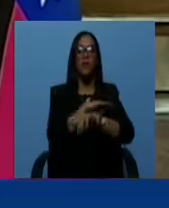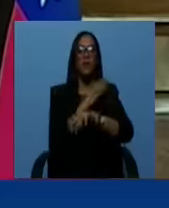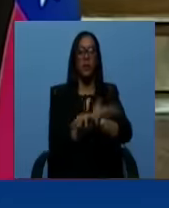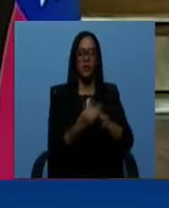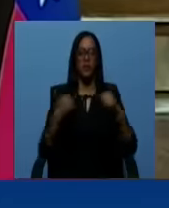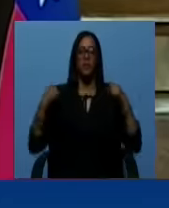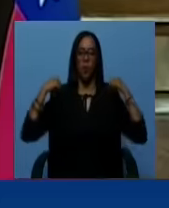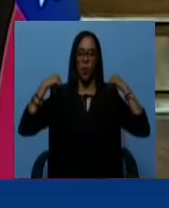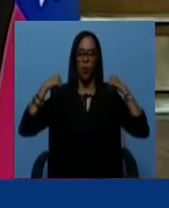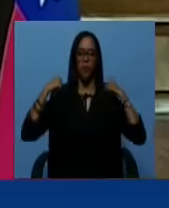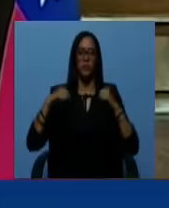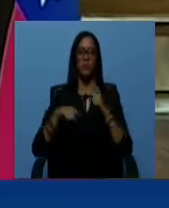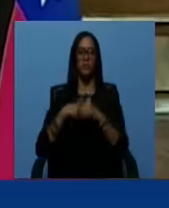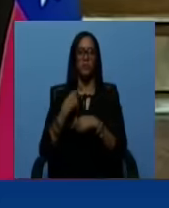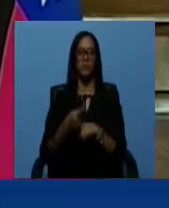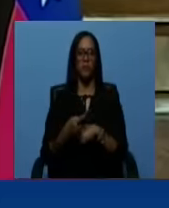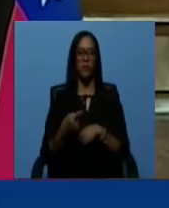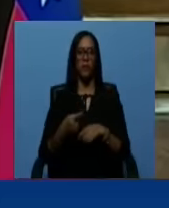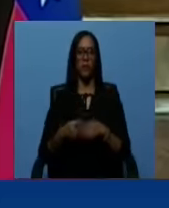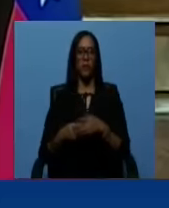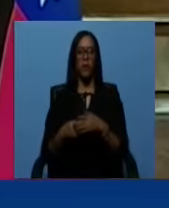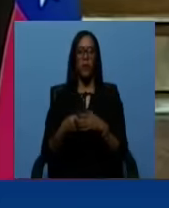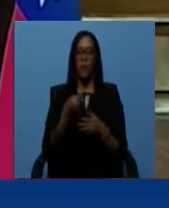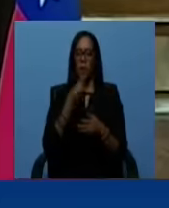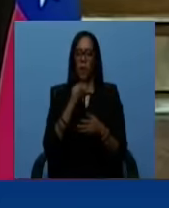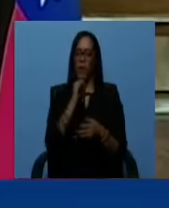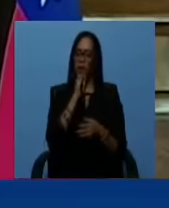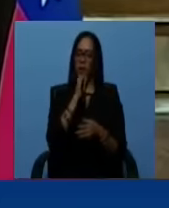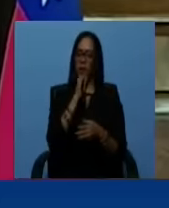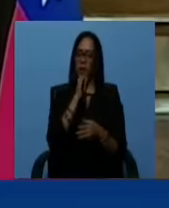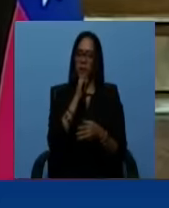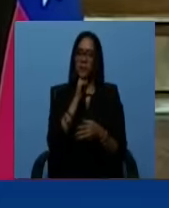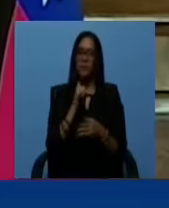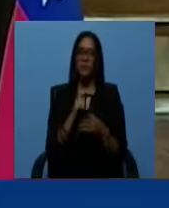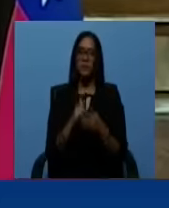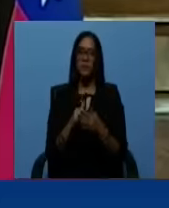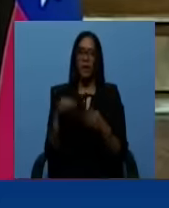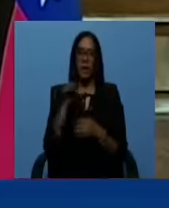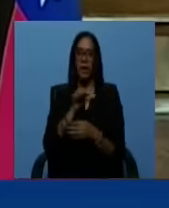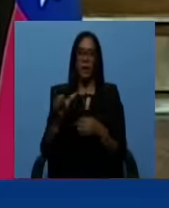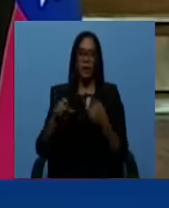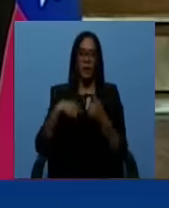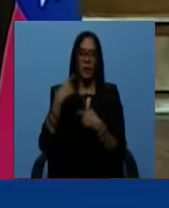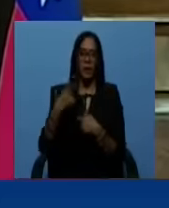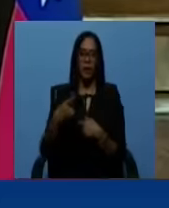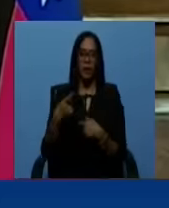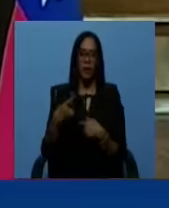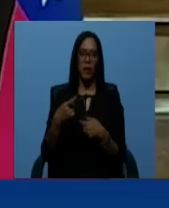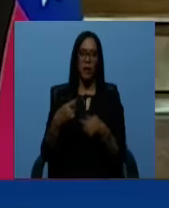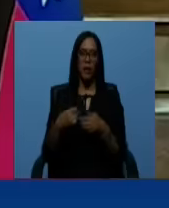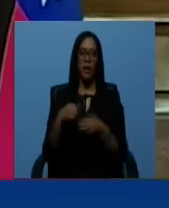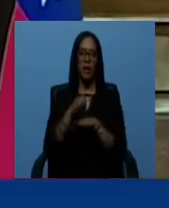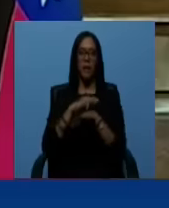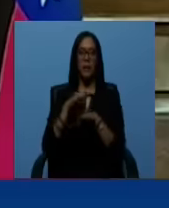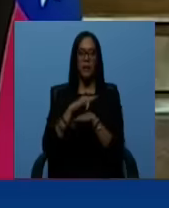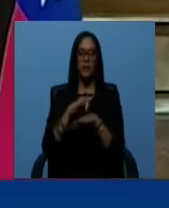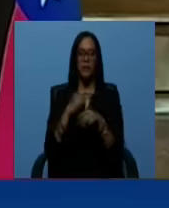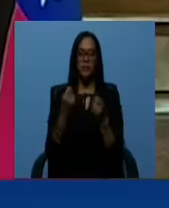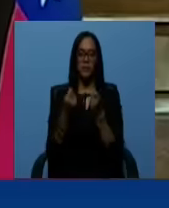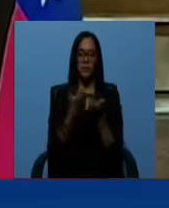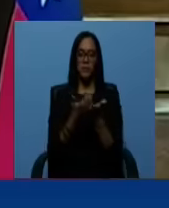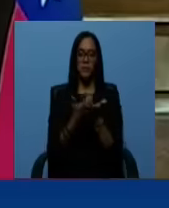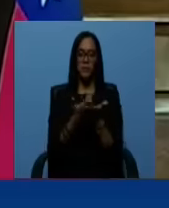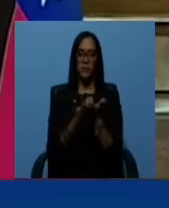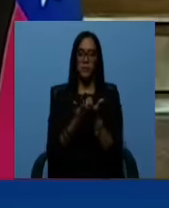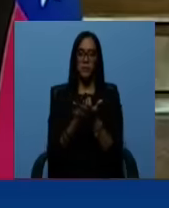robusto. Luego, una buena noticia es que la semana que viene el Ministerio de Economía y Finanzas